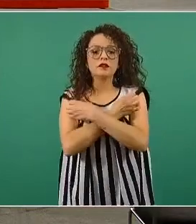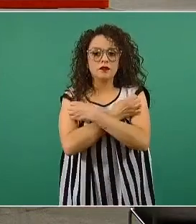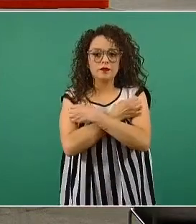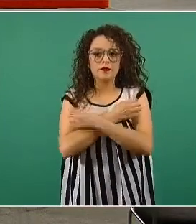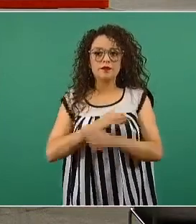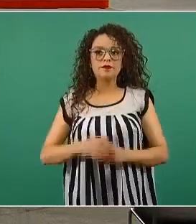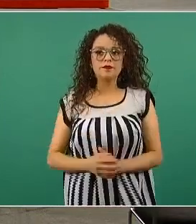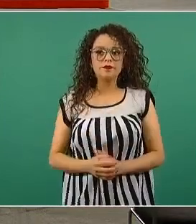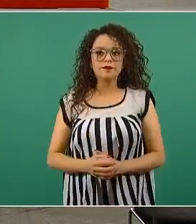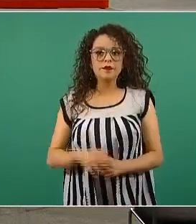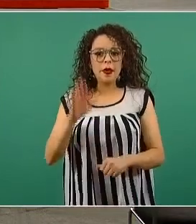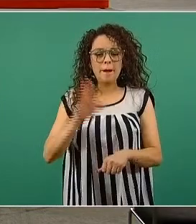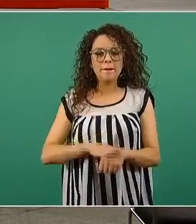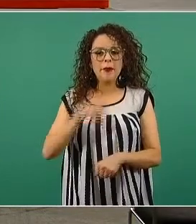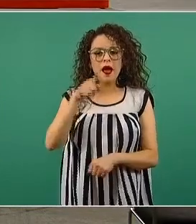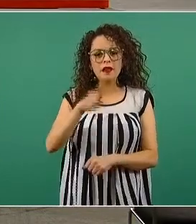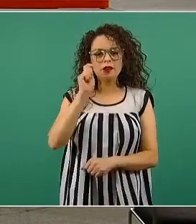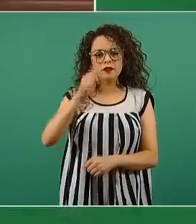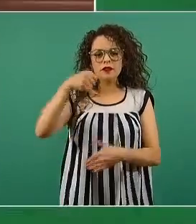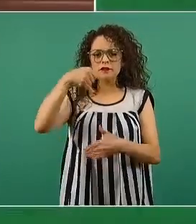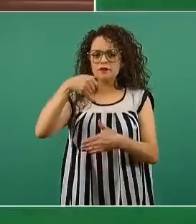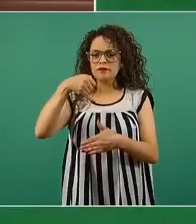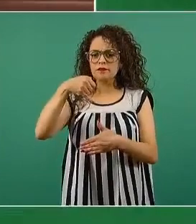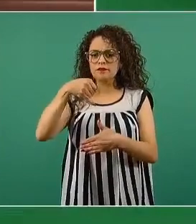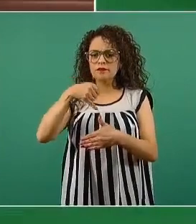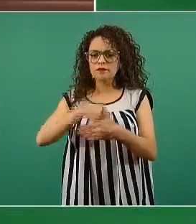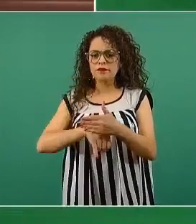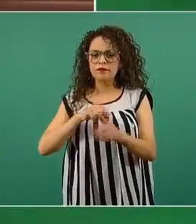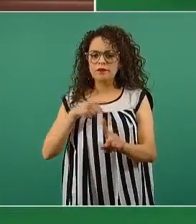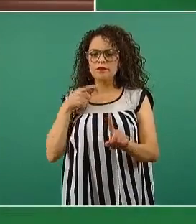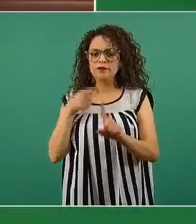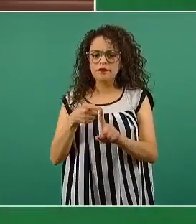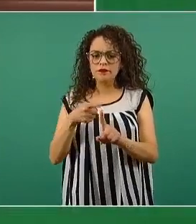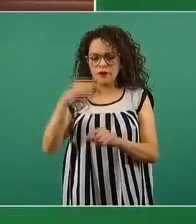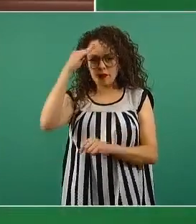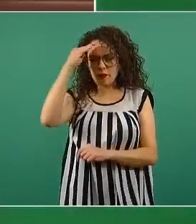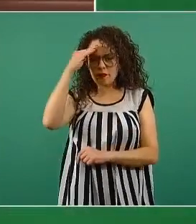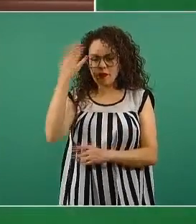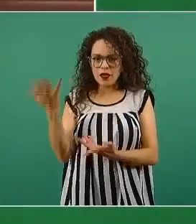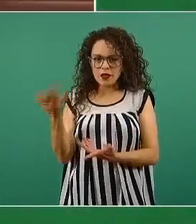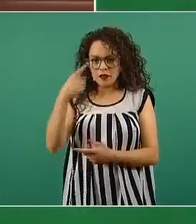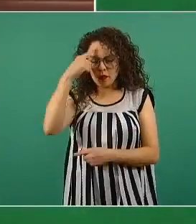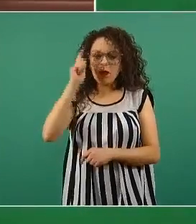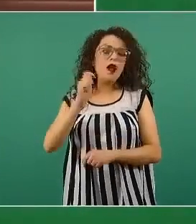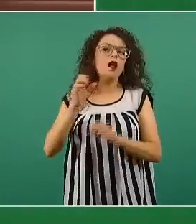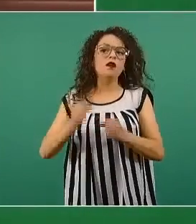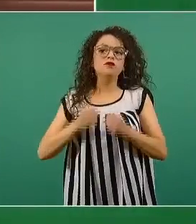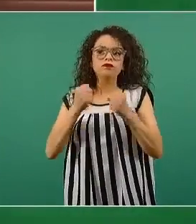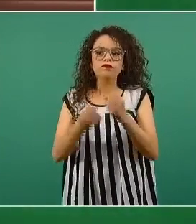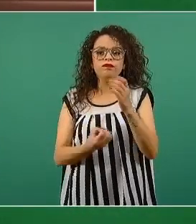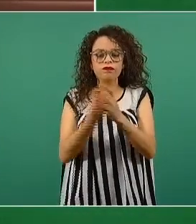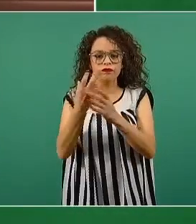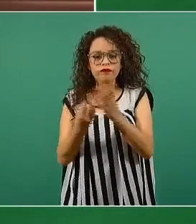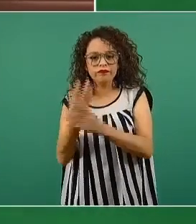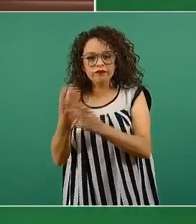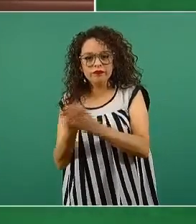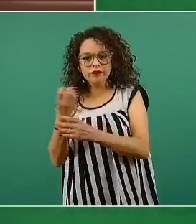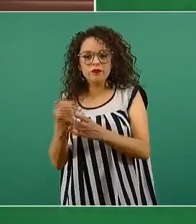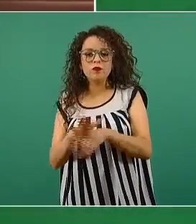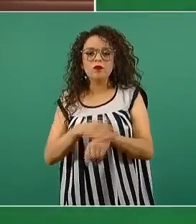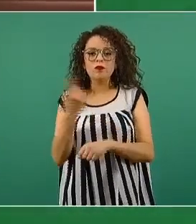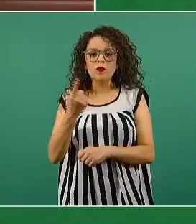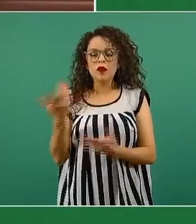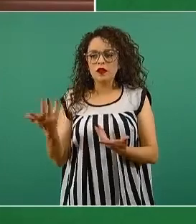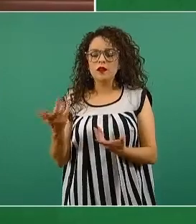son los detalles operativos que pensamos en esta estrategia de reforzamiento, de innovación, dada la proveeduría